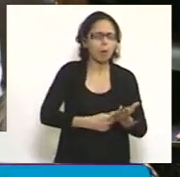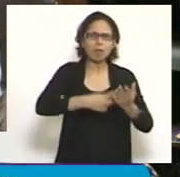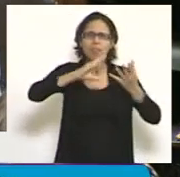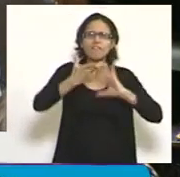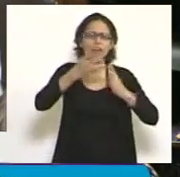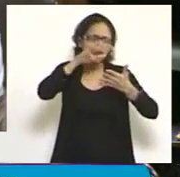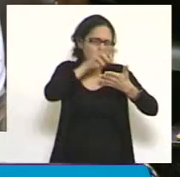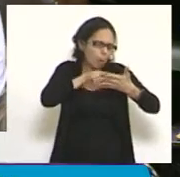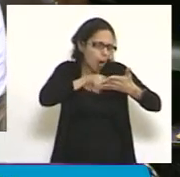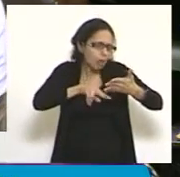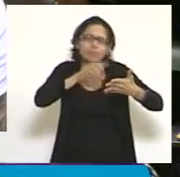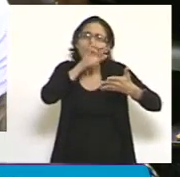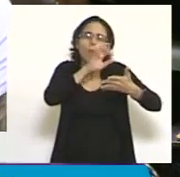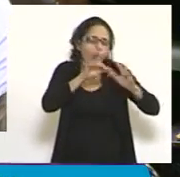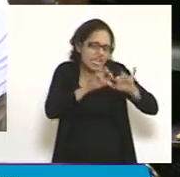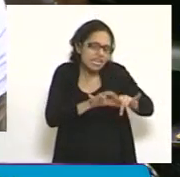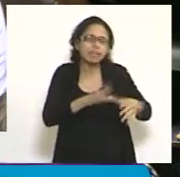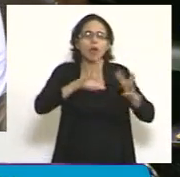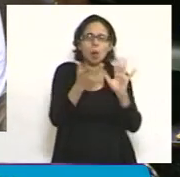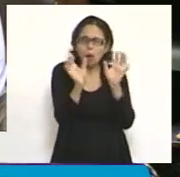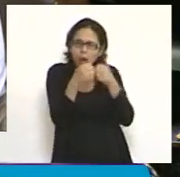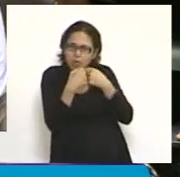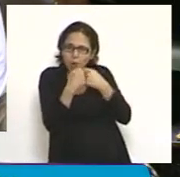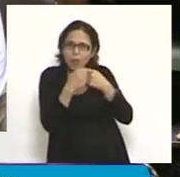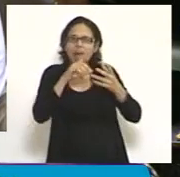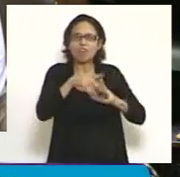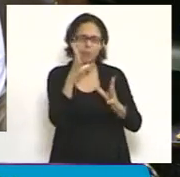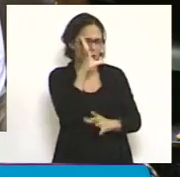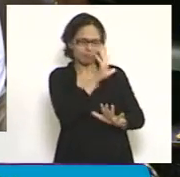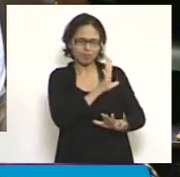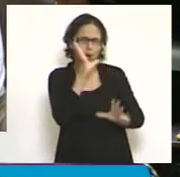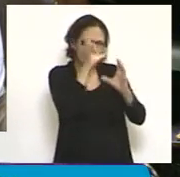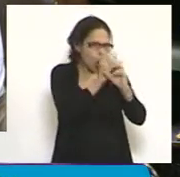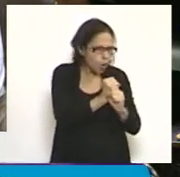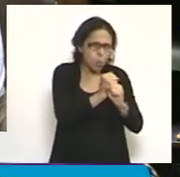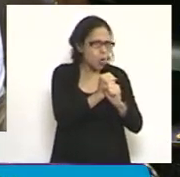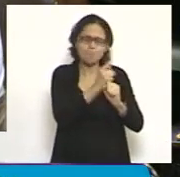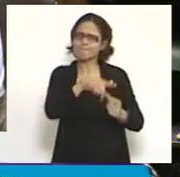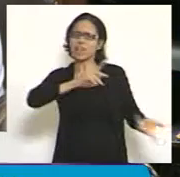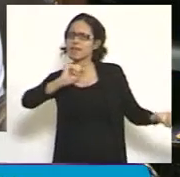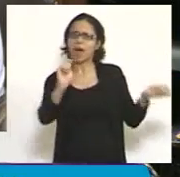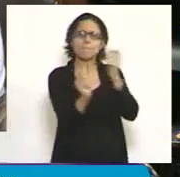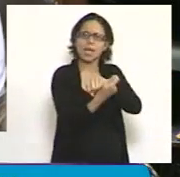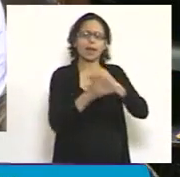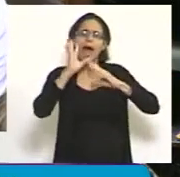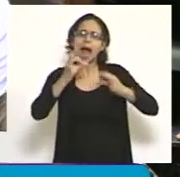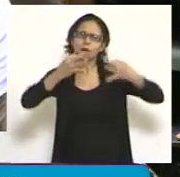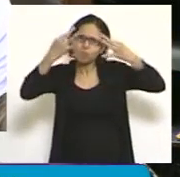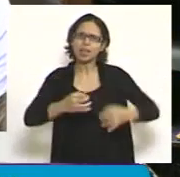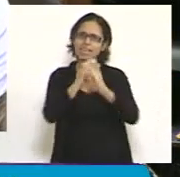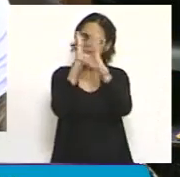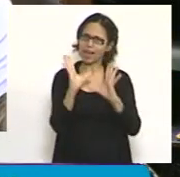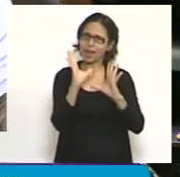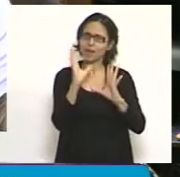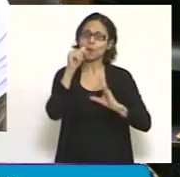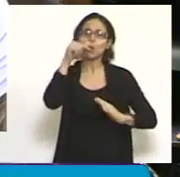escrito, oscuro, secreto, un proceso penal transparente. ¿Por qué?